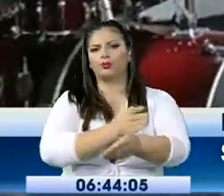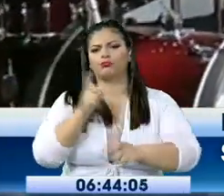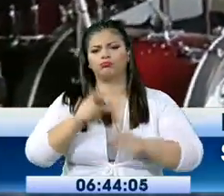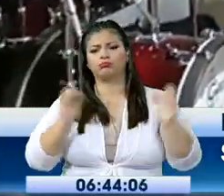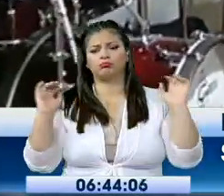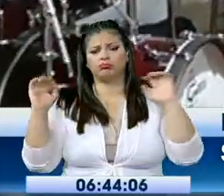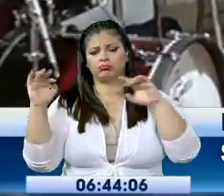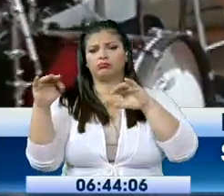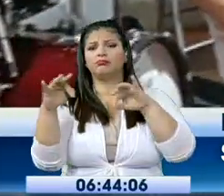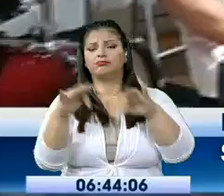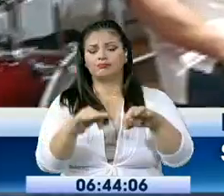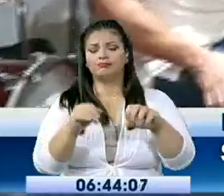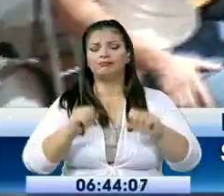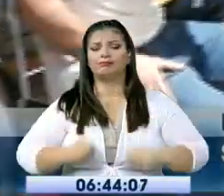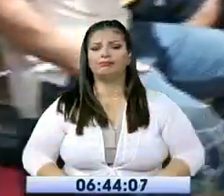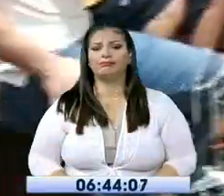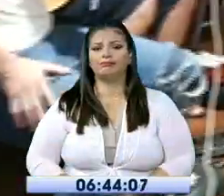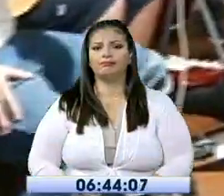ítalo Ruiz